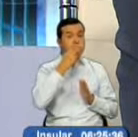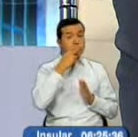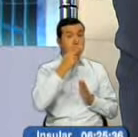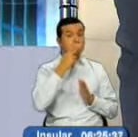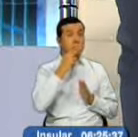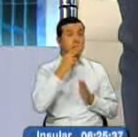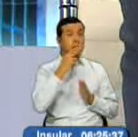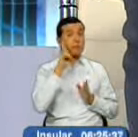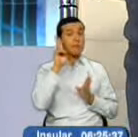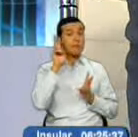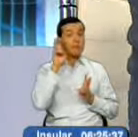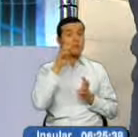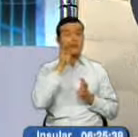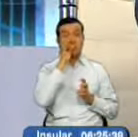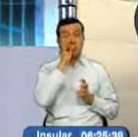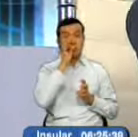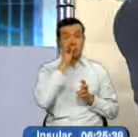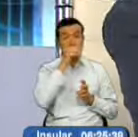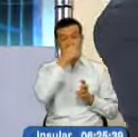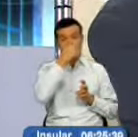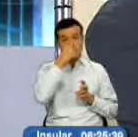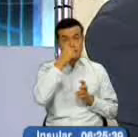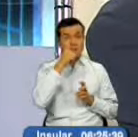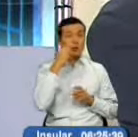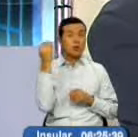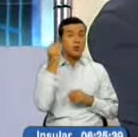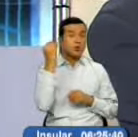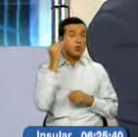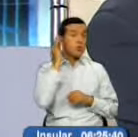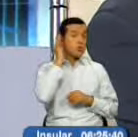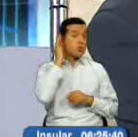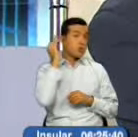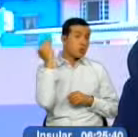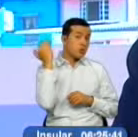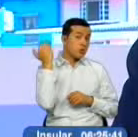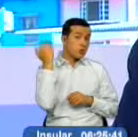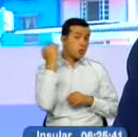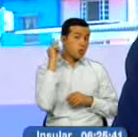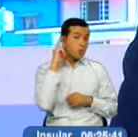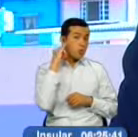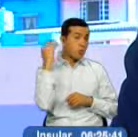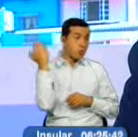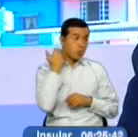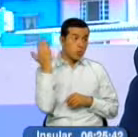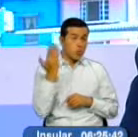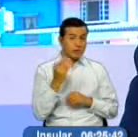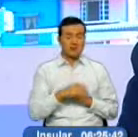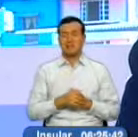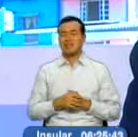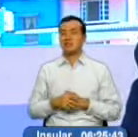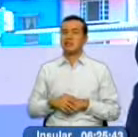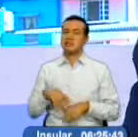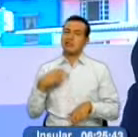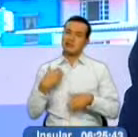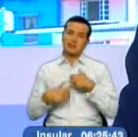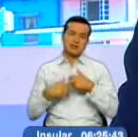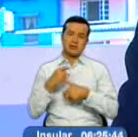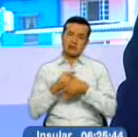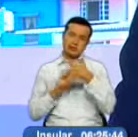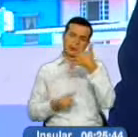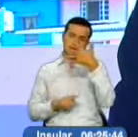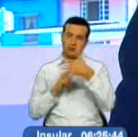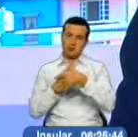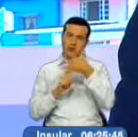lo ato al consumo de drogas y al embarazo adolescente. Bueno, creo que son problemas diferentes, digamos,